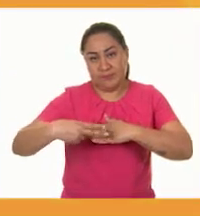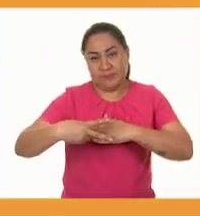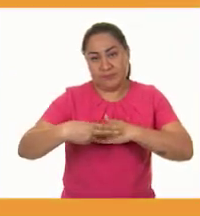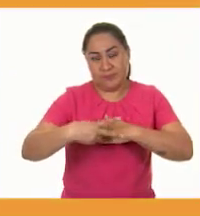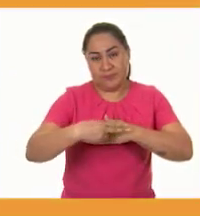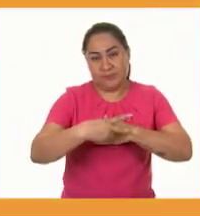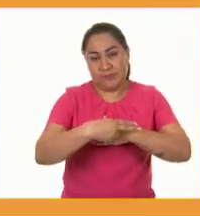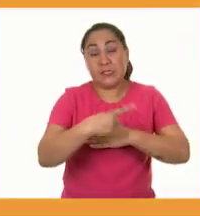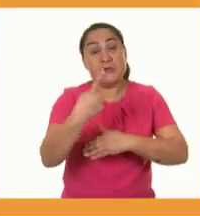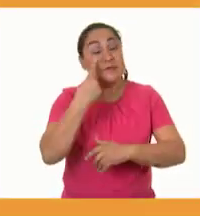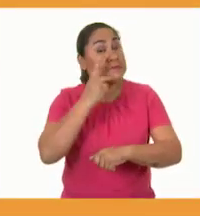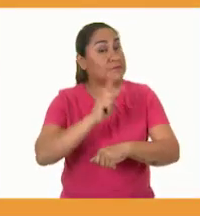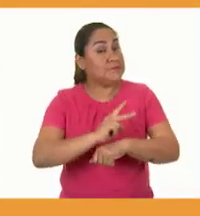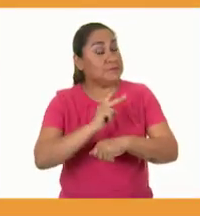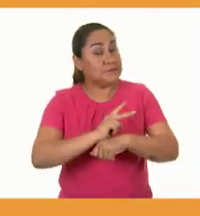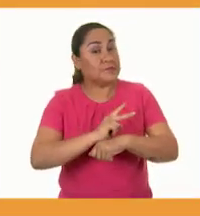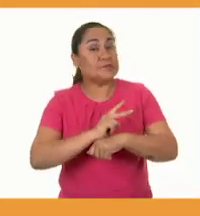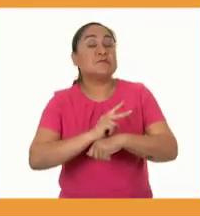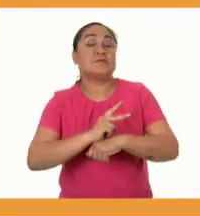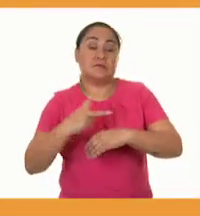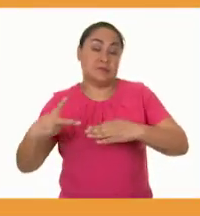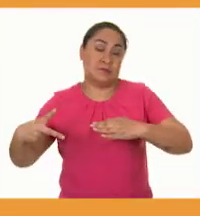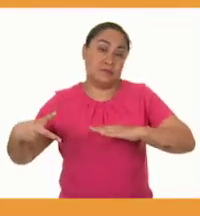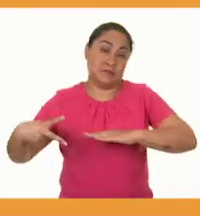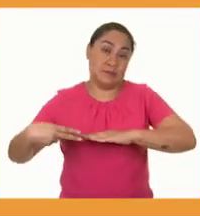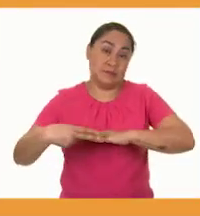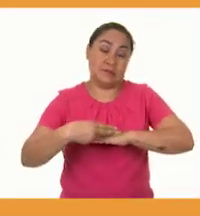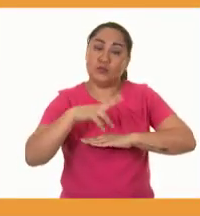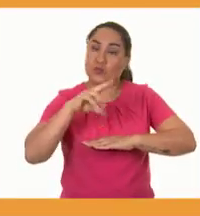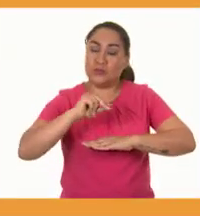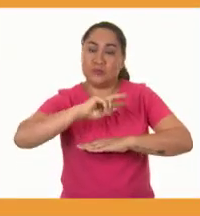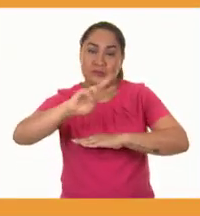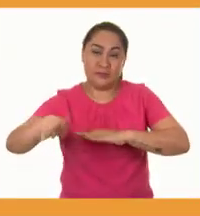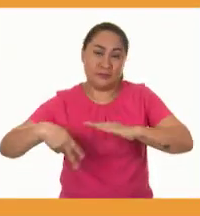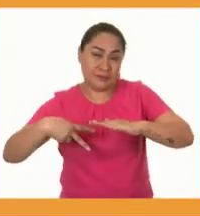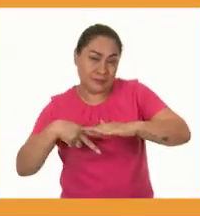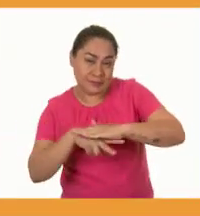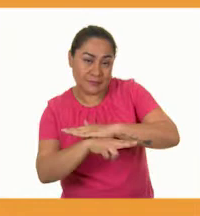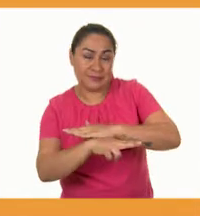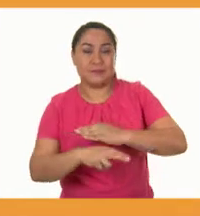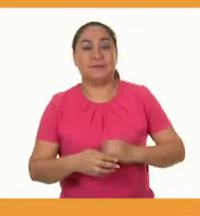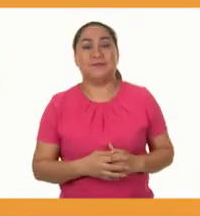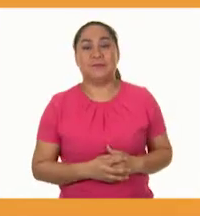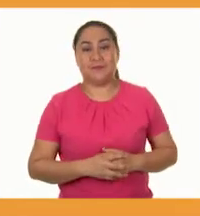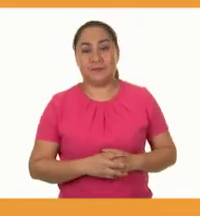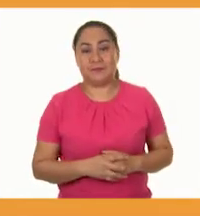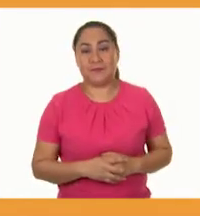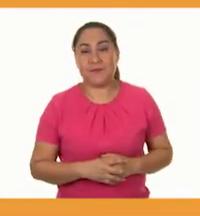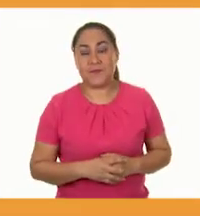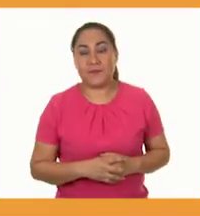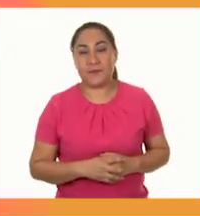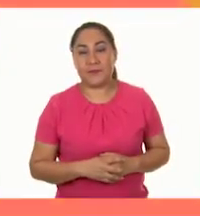marcaste. Asegúrate de cortar por fuera de la playera. No introduzcas las tijeras en ella.